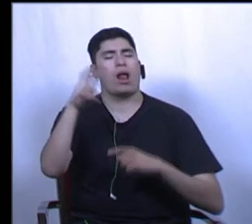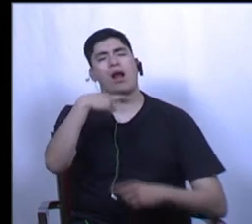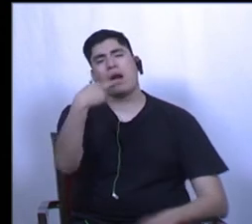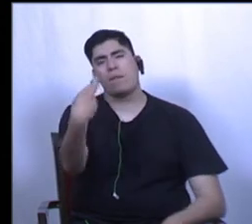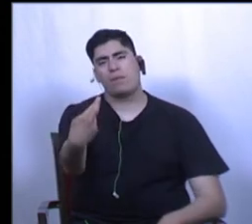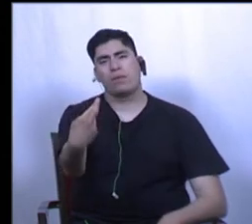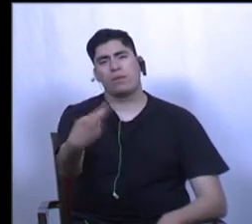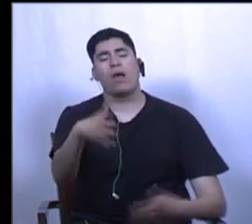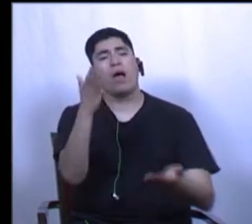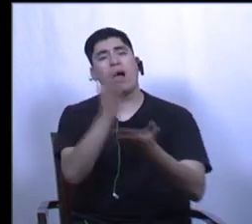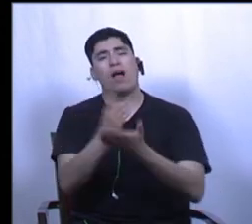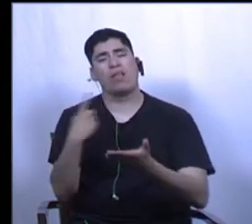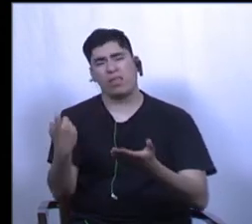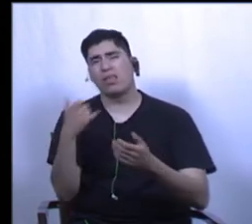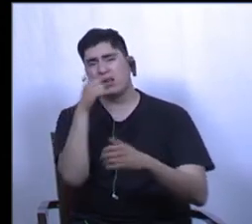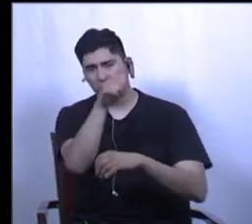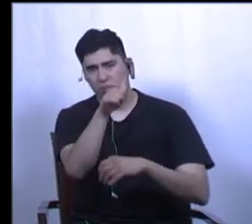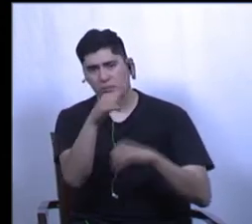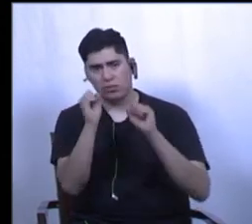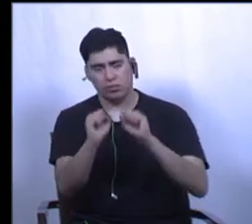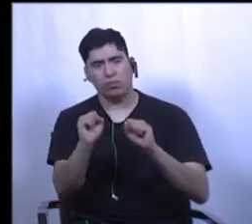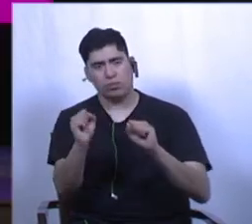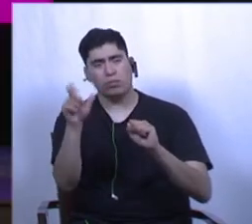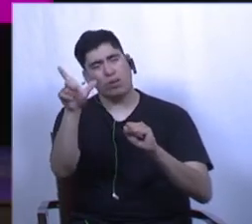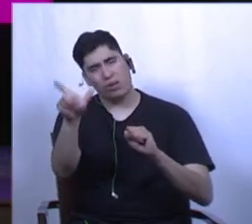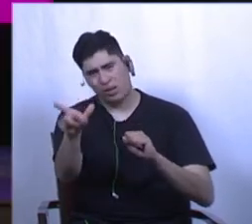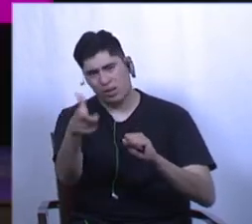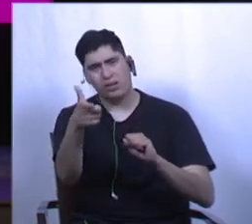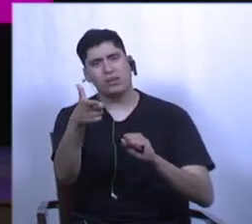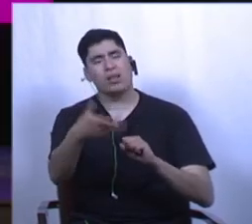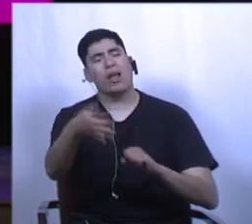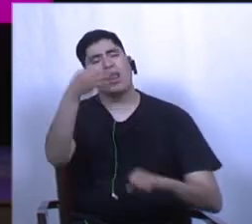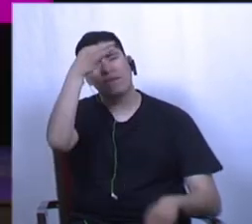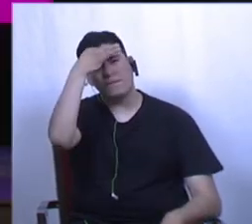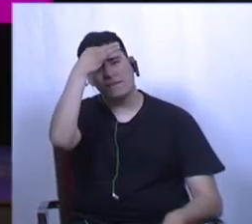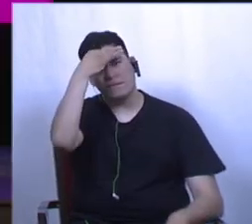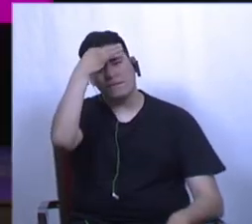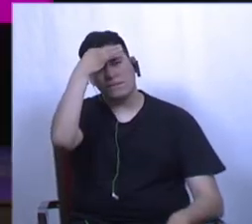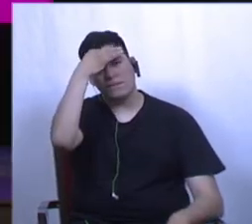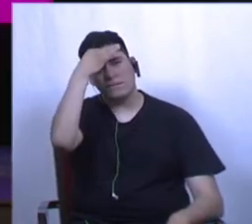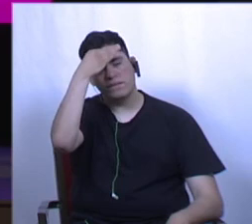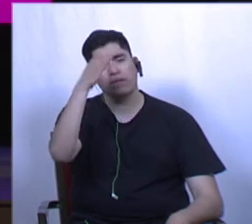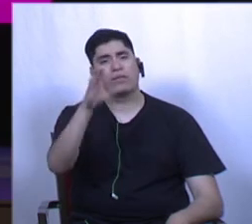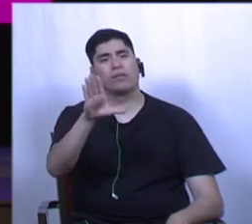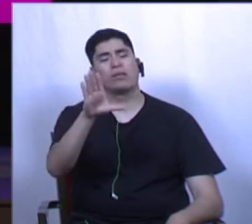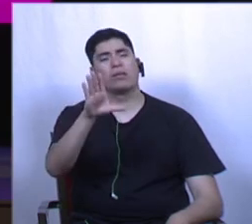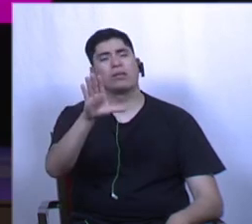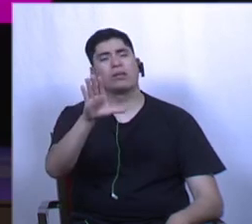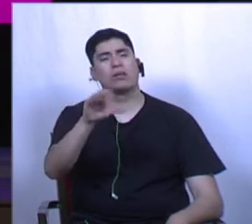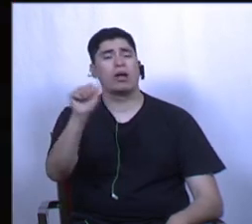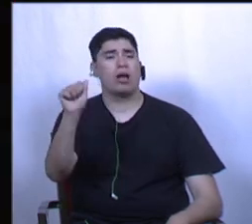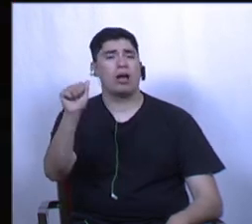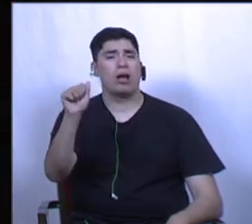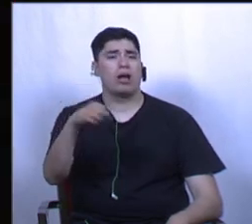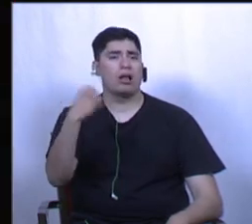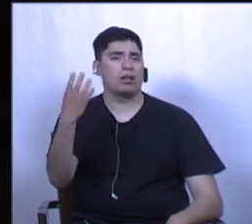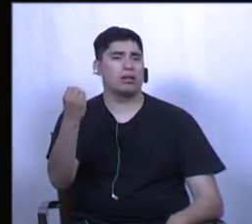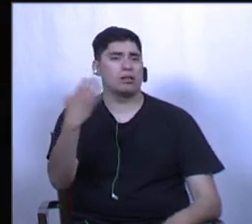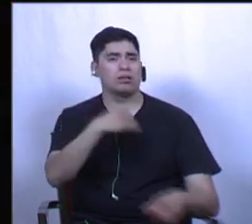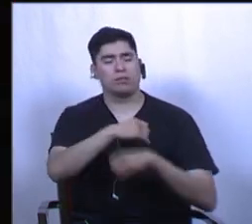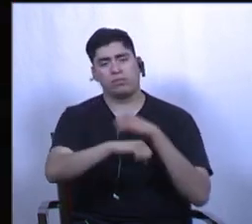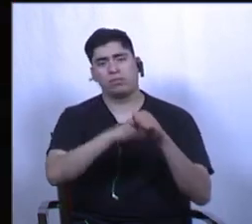podemos retrasar el progreso de la enfermedad de Alzheimer? Yo creo que 5 o 10 años en el inicio de esta